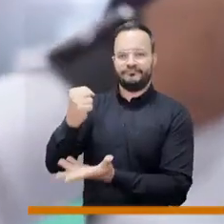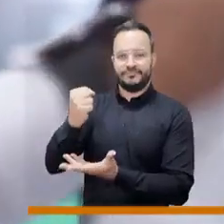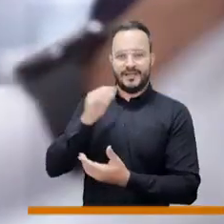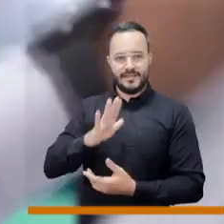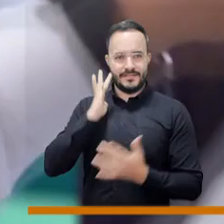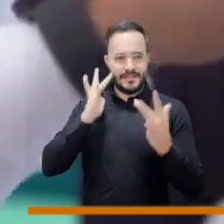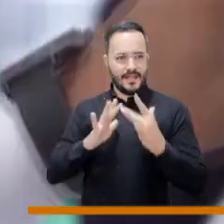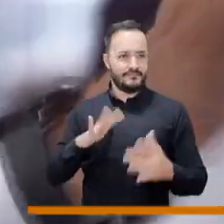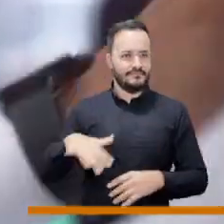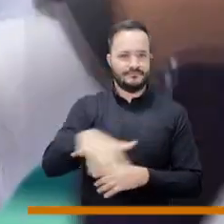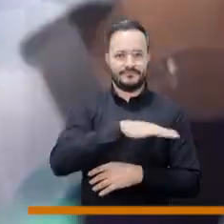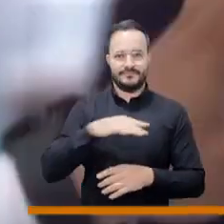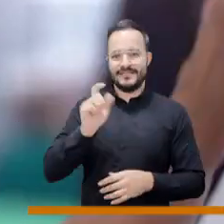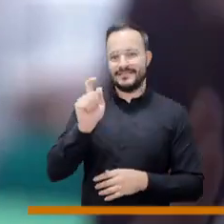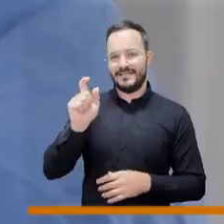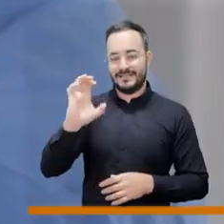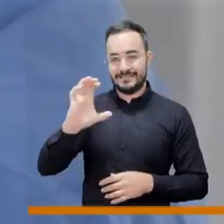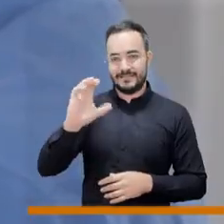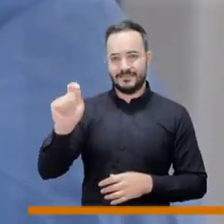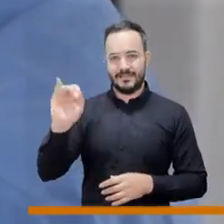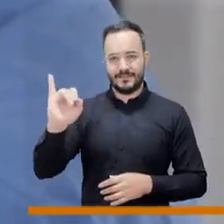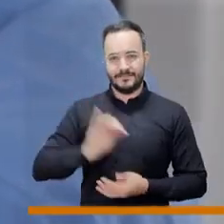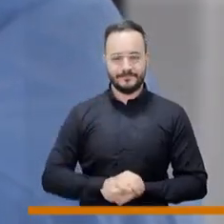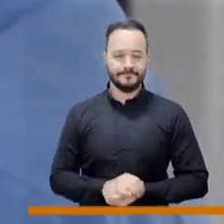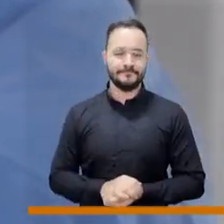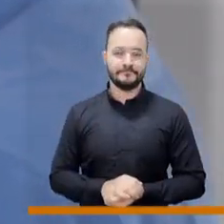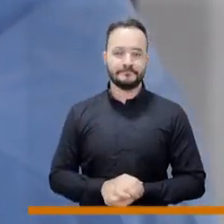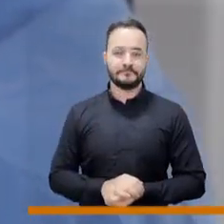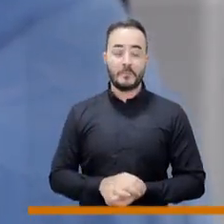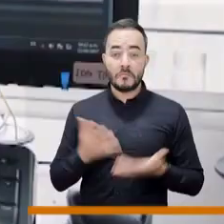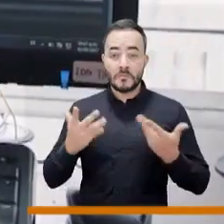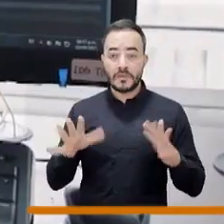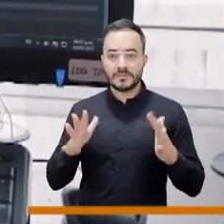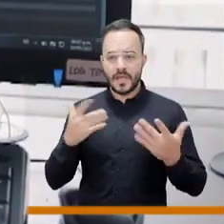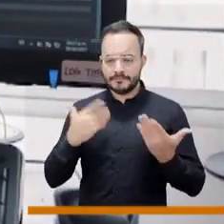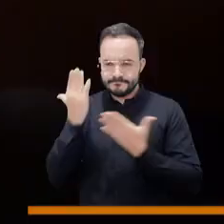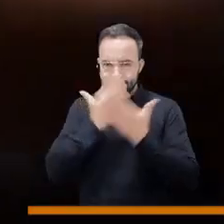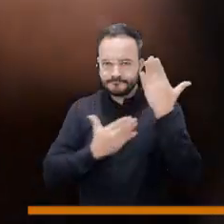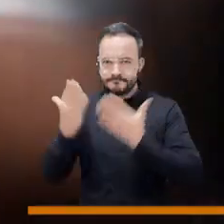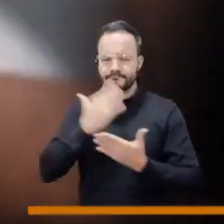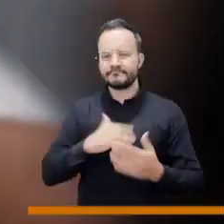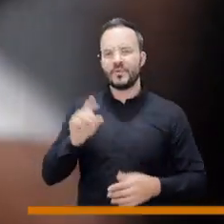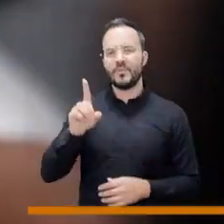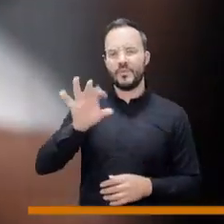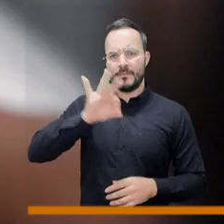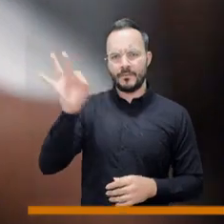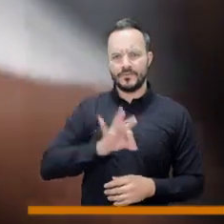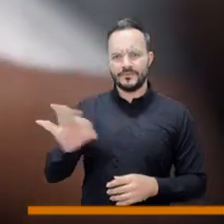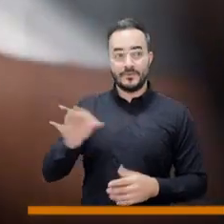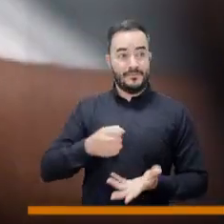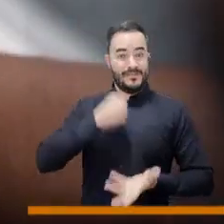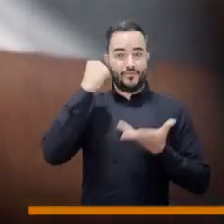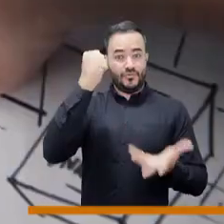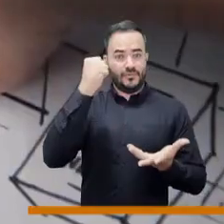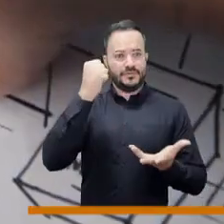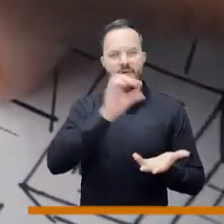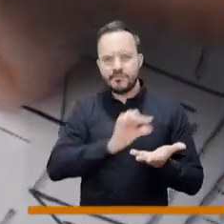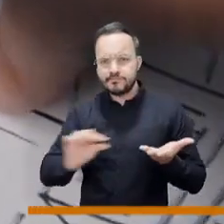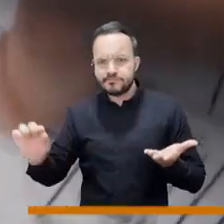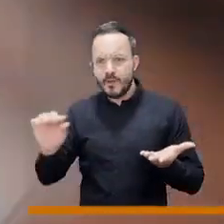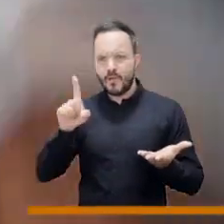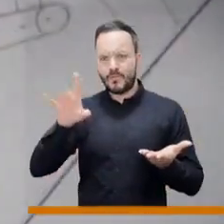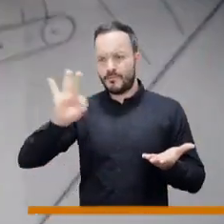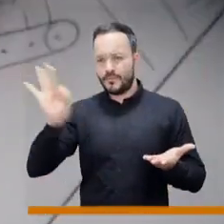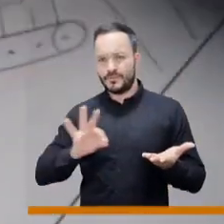del CTI. En este sentido, hemos establecido que el 1% del